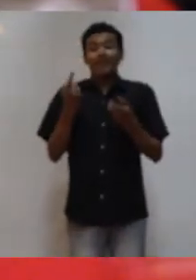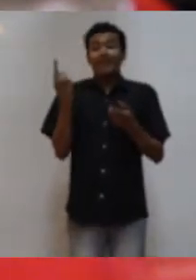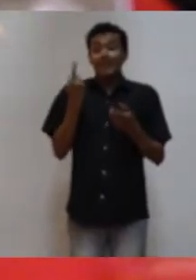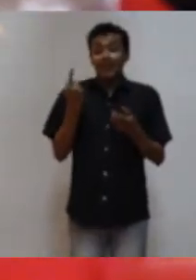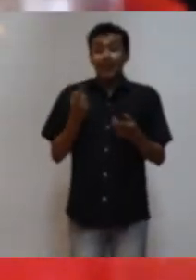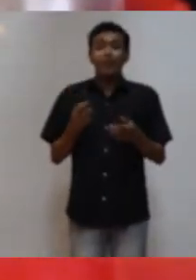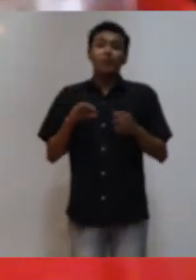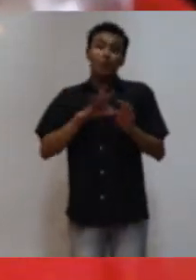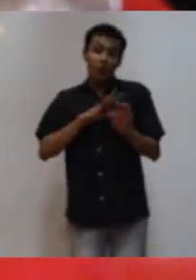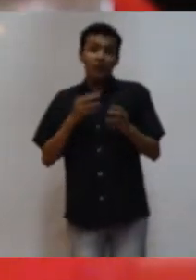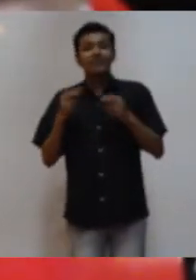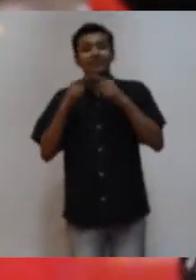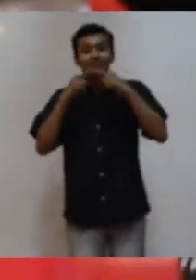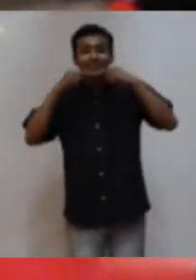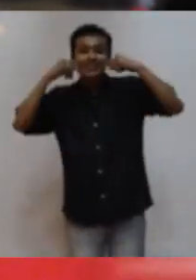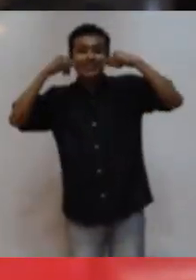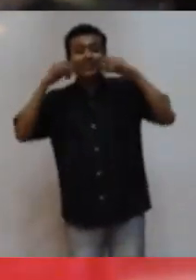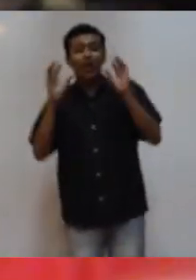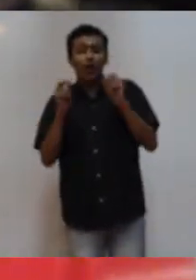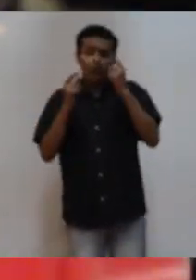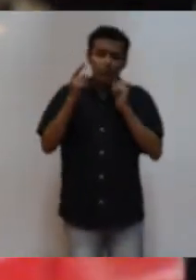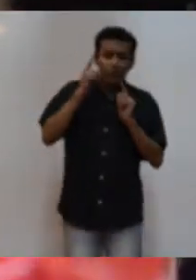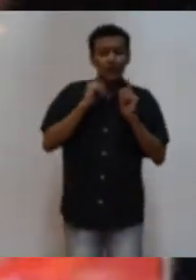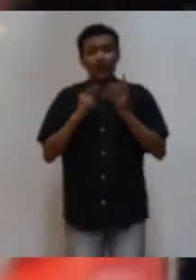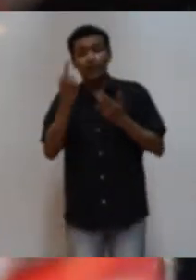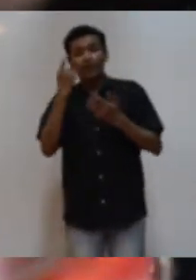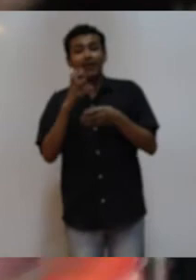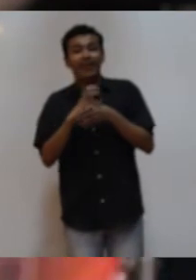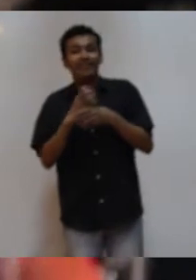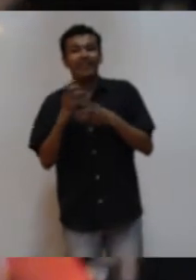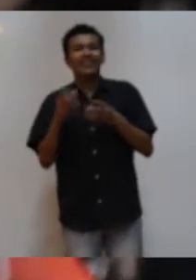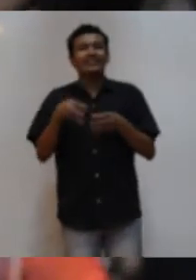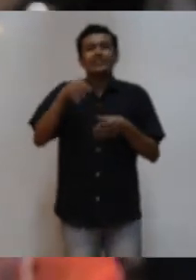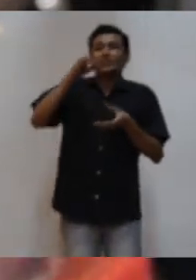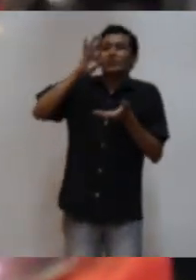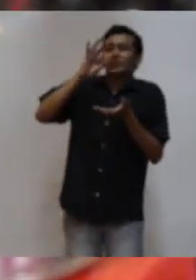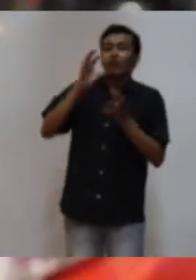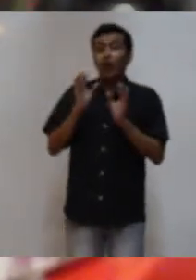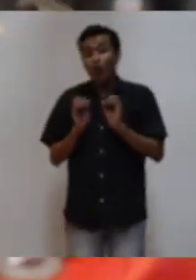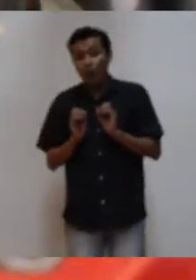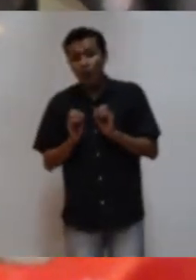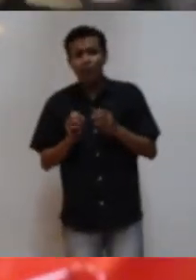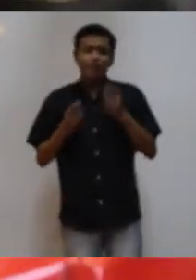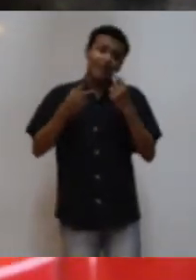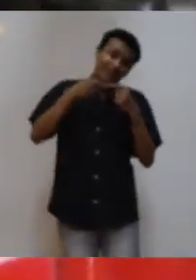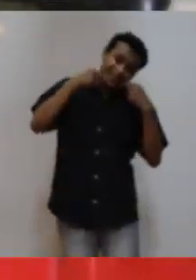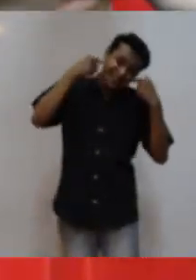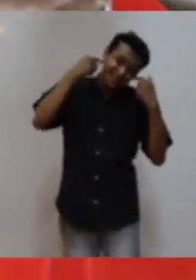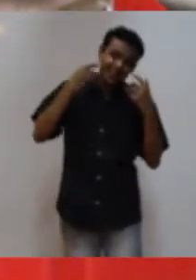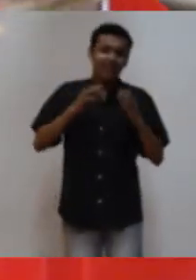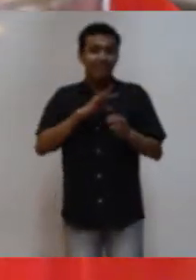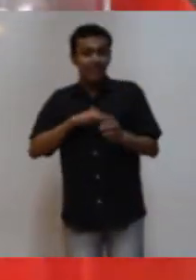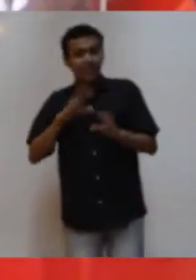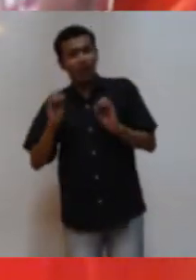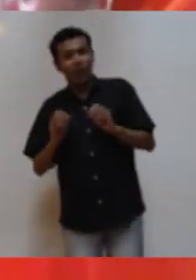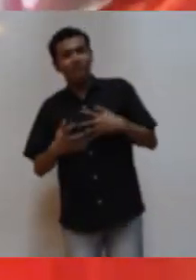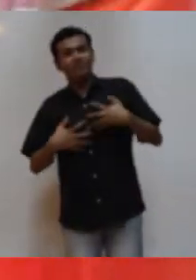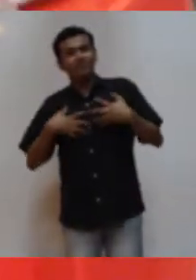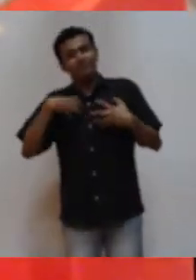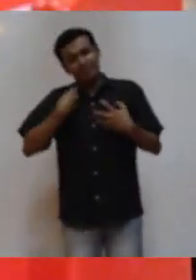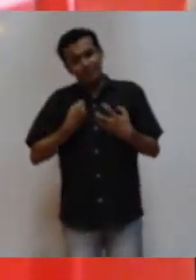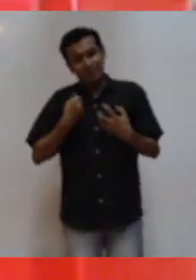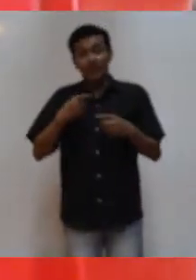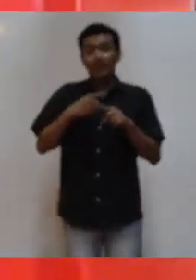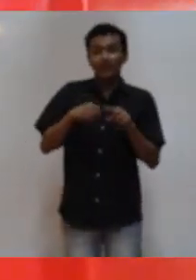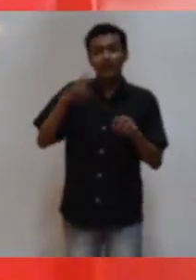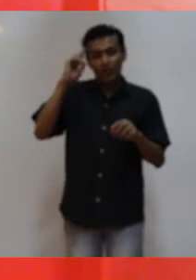en ti detone una sonrisa o una lágrima porque no puede ser de felicidad o de añoranza recuerda que